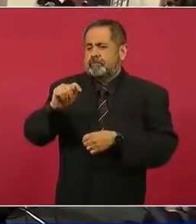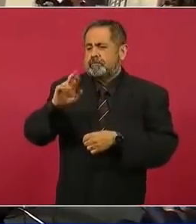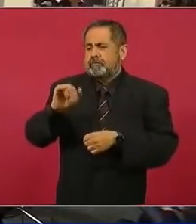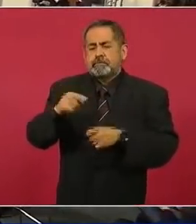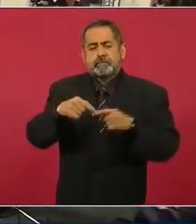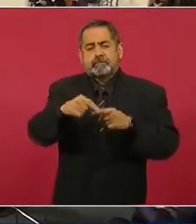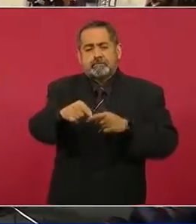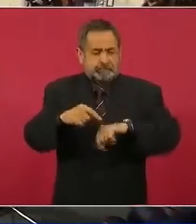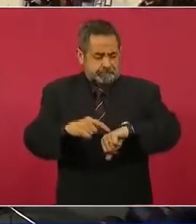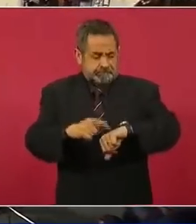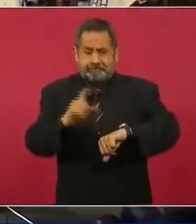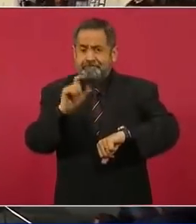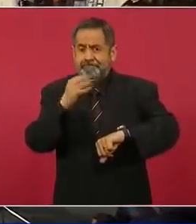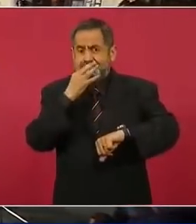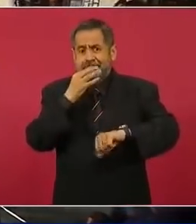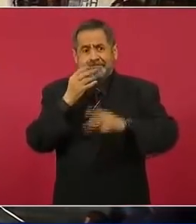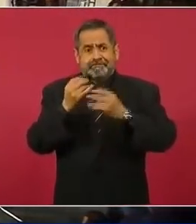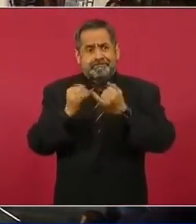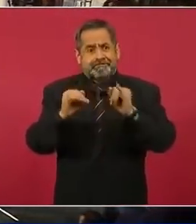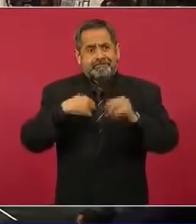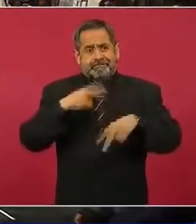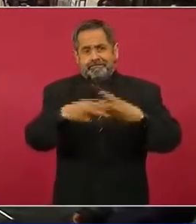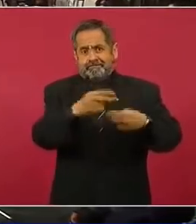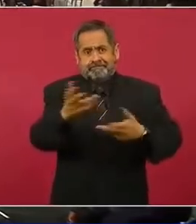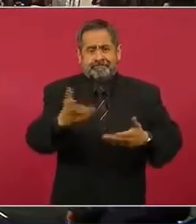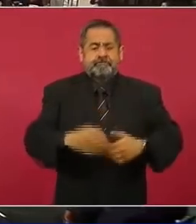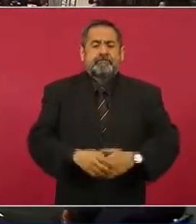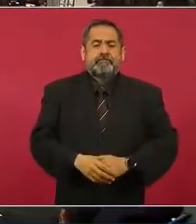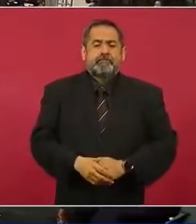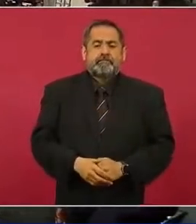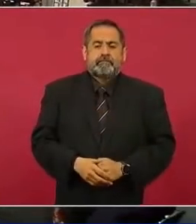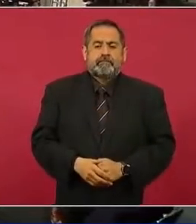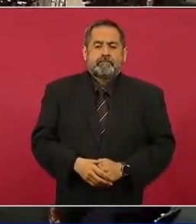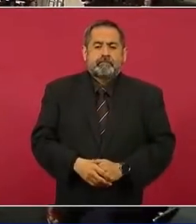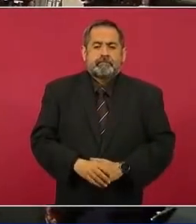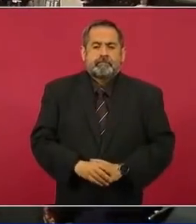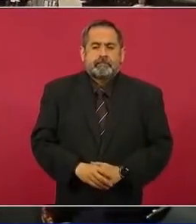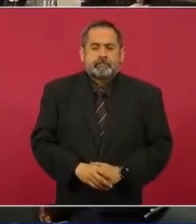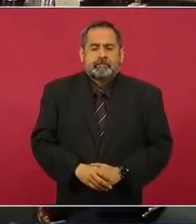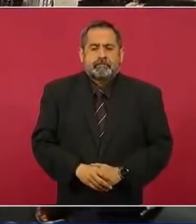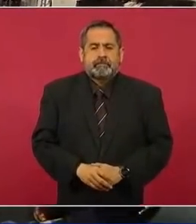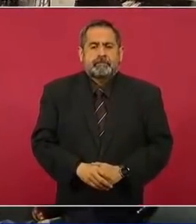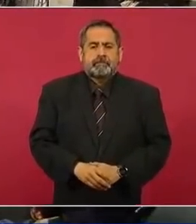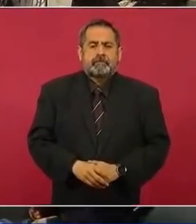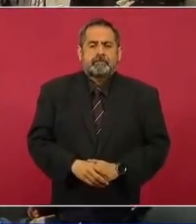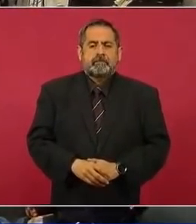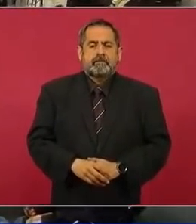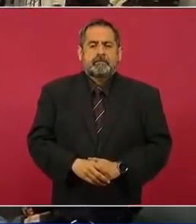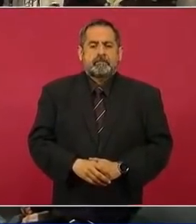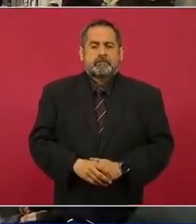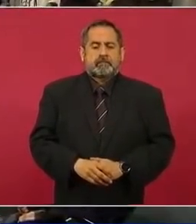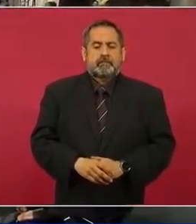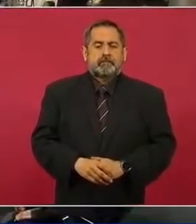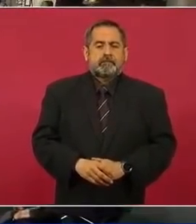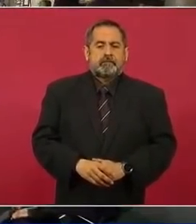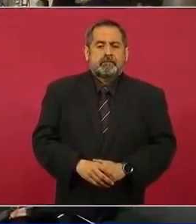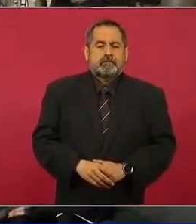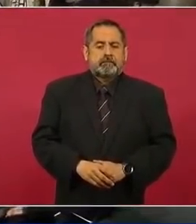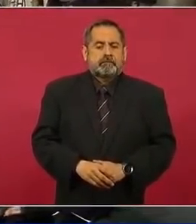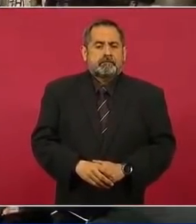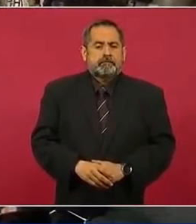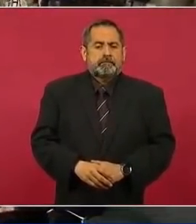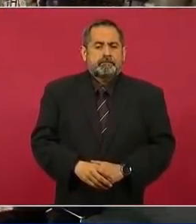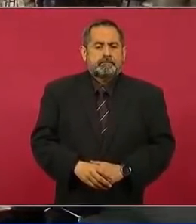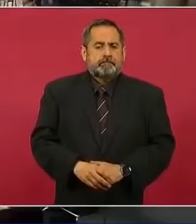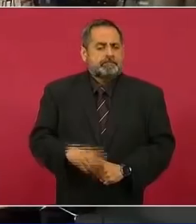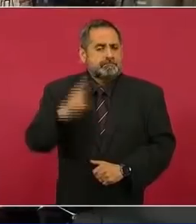de 20 minutos. El secretario de Gobernación, Adán Augusto López, soy su servidor Carlos Pozos, reportero